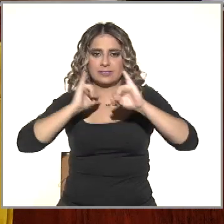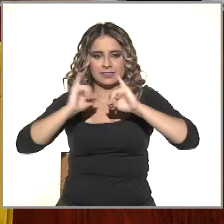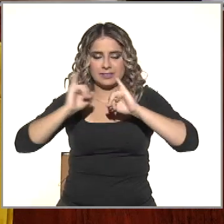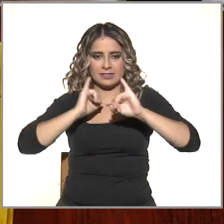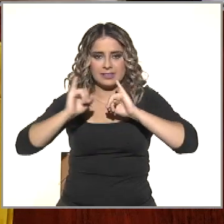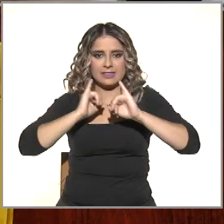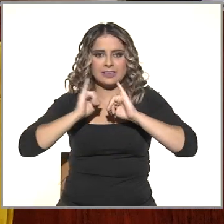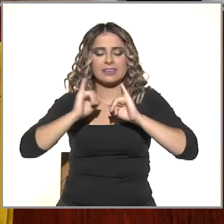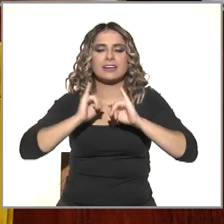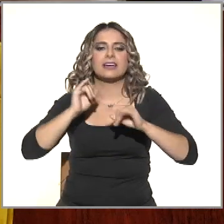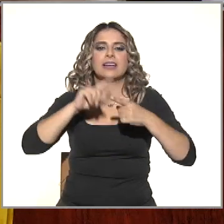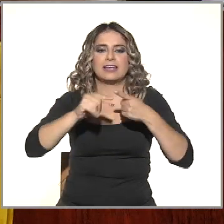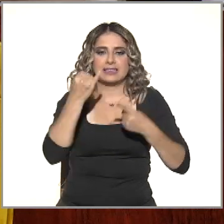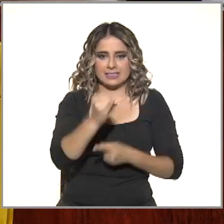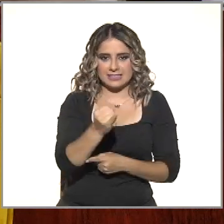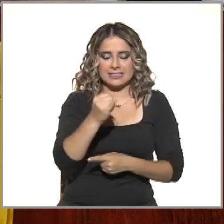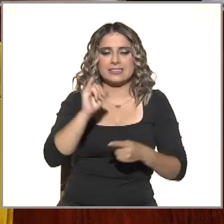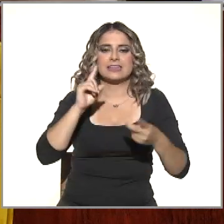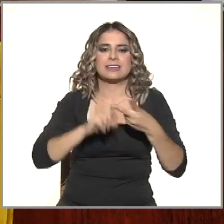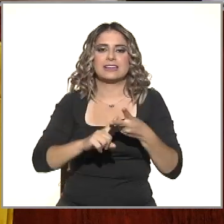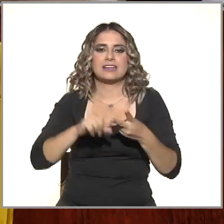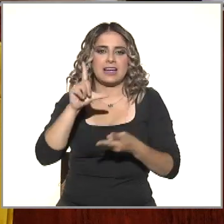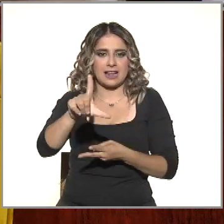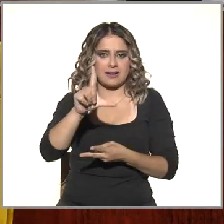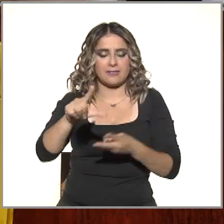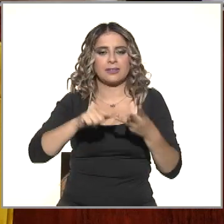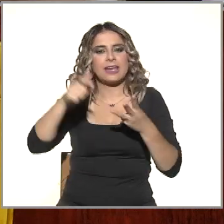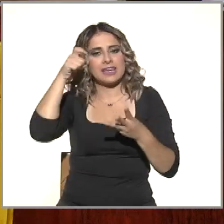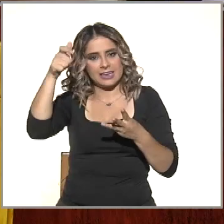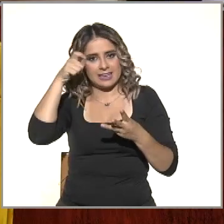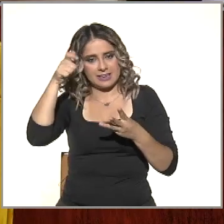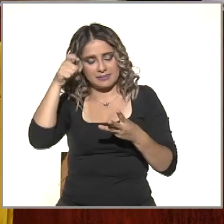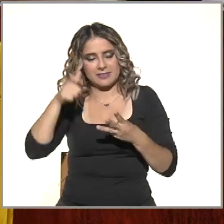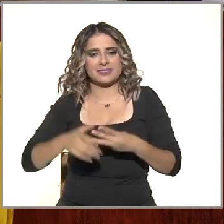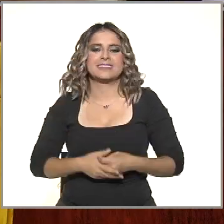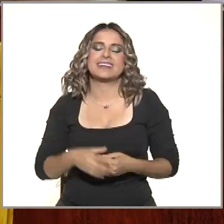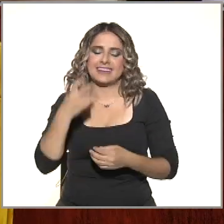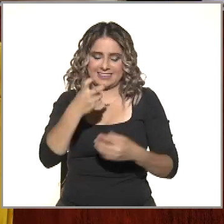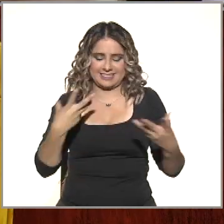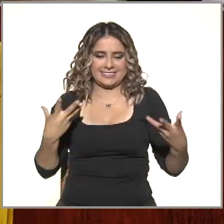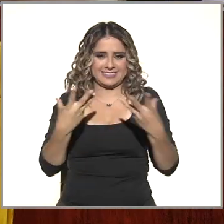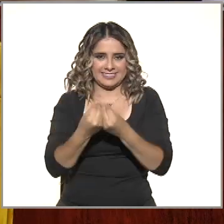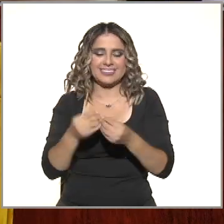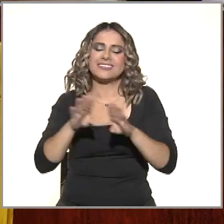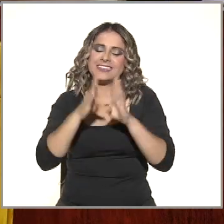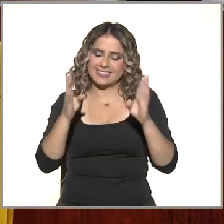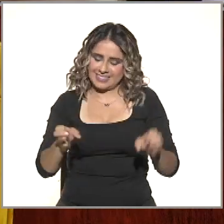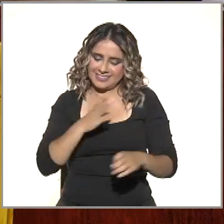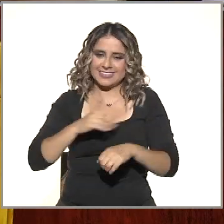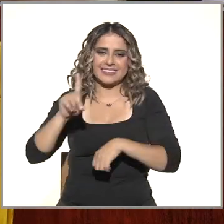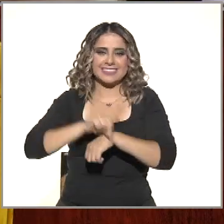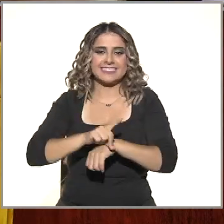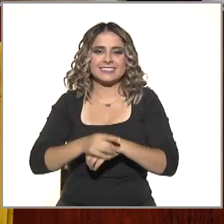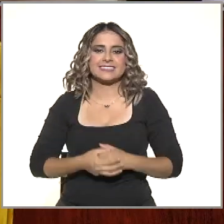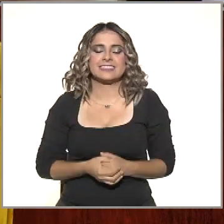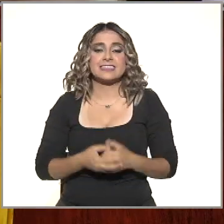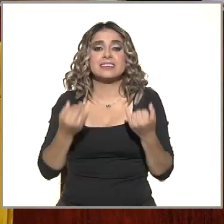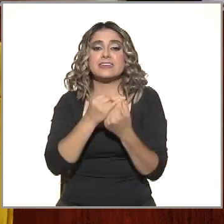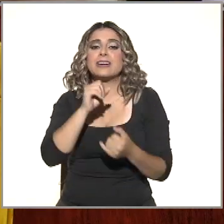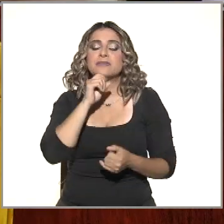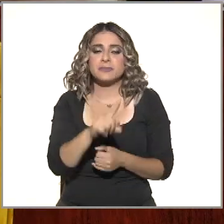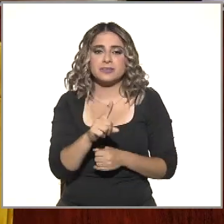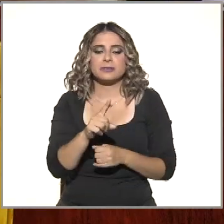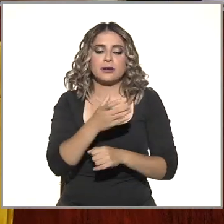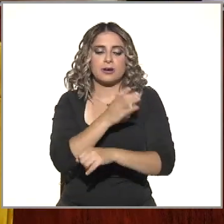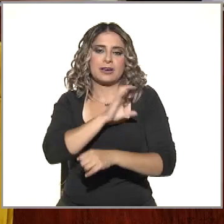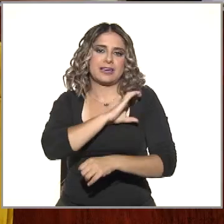de lenguas de señas mexicana Estiel Caneda, Alberto Mujica y Jimena Raya. Están con nosotros. ¿Cómo están, chicos? Buenos días. Y también, por supuesto,